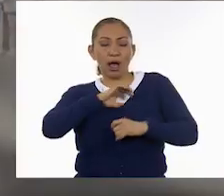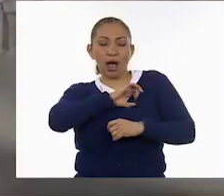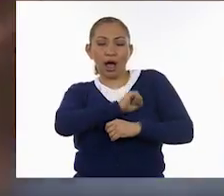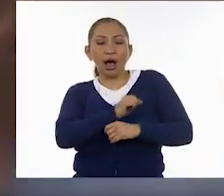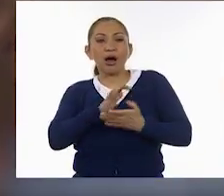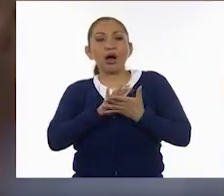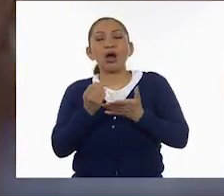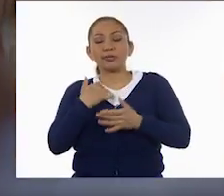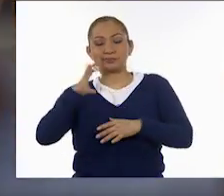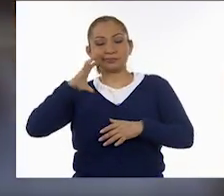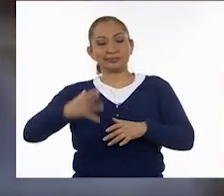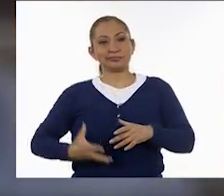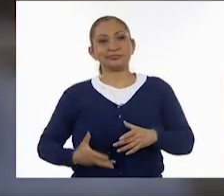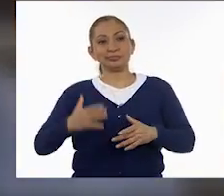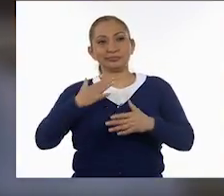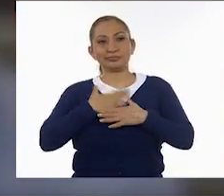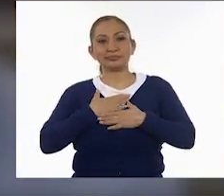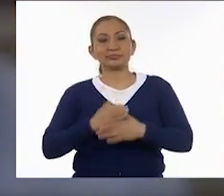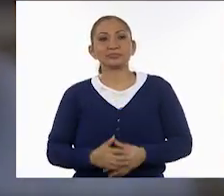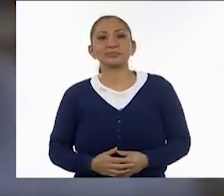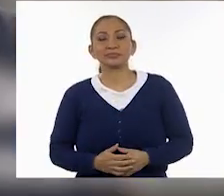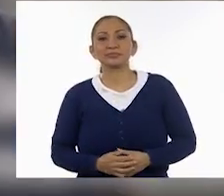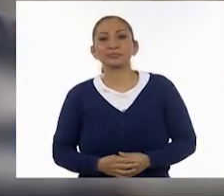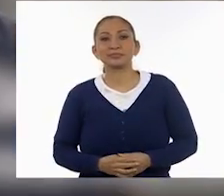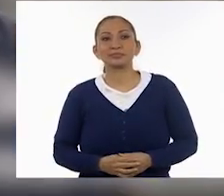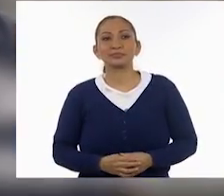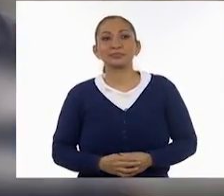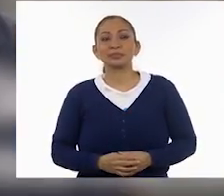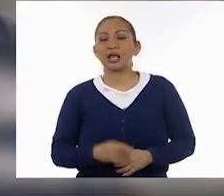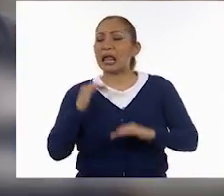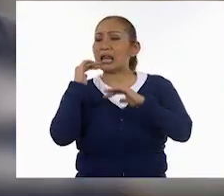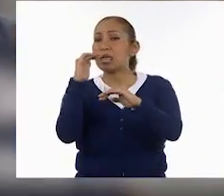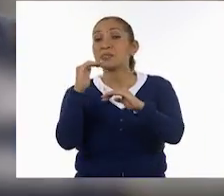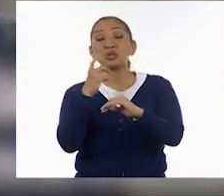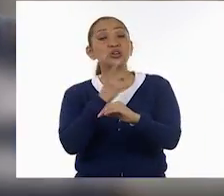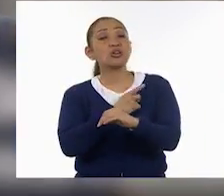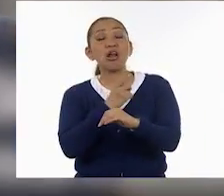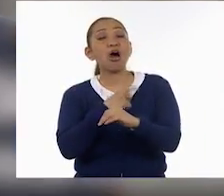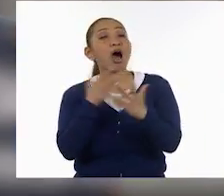en un orgullo que nunca podré olvidar. Los